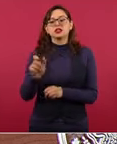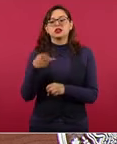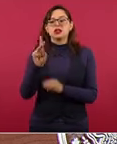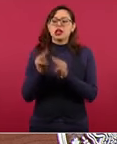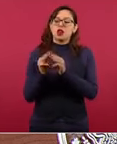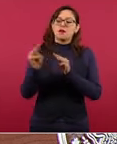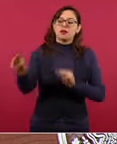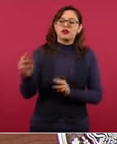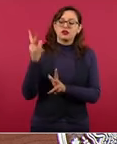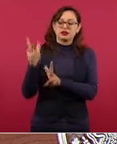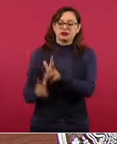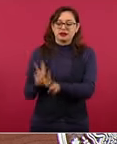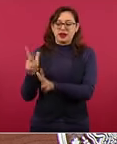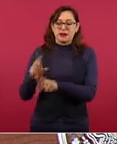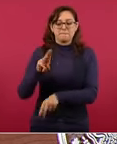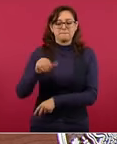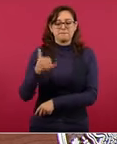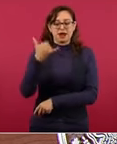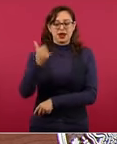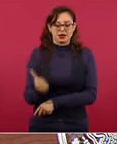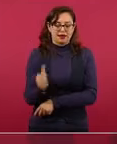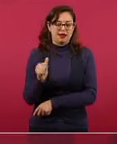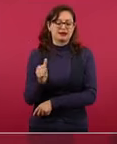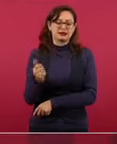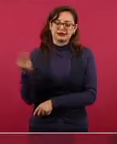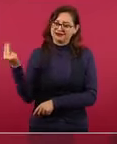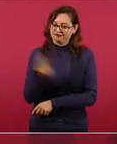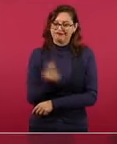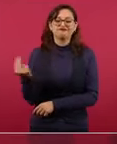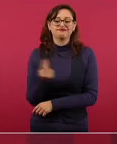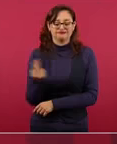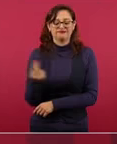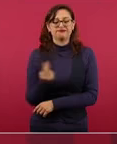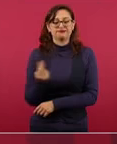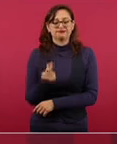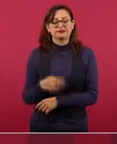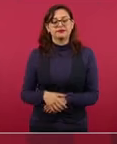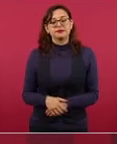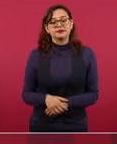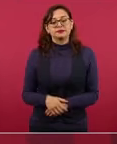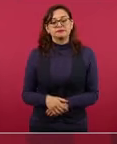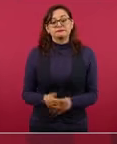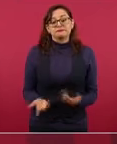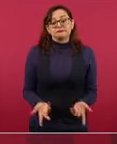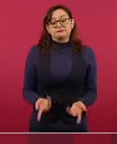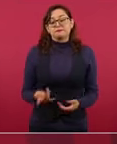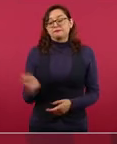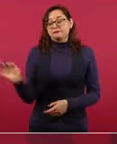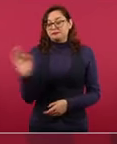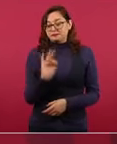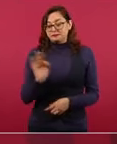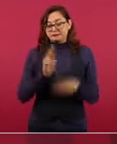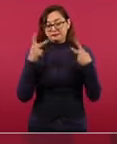la gente seguramente no sabe por qué